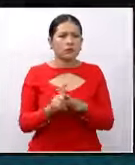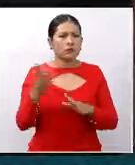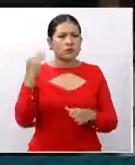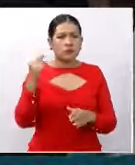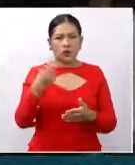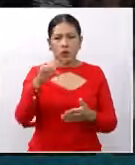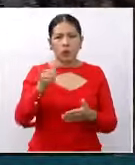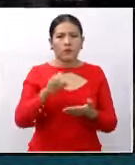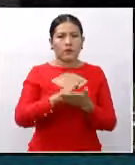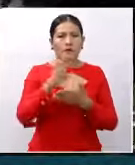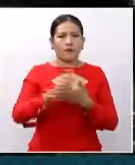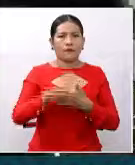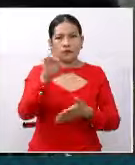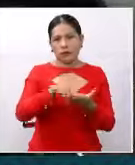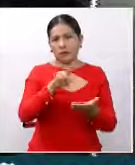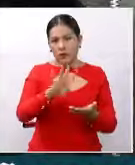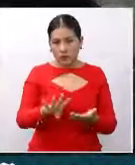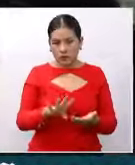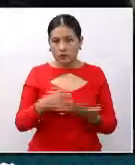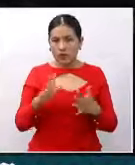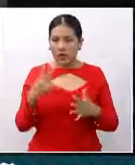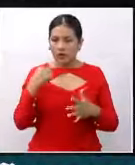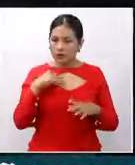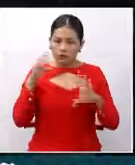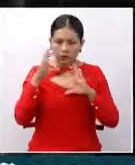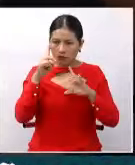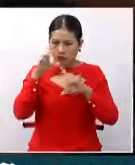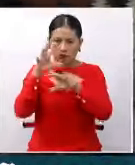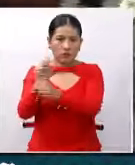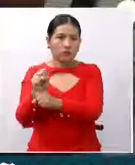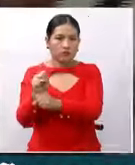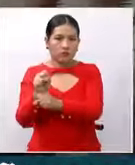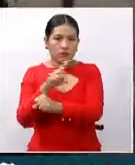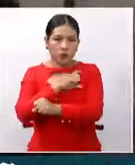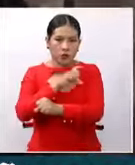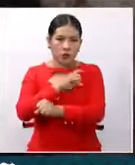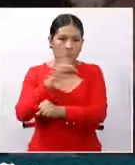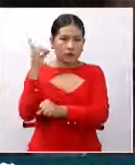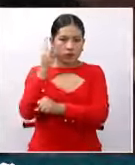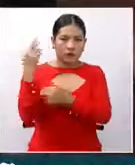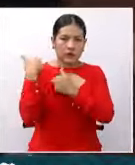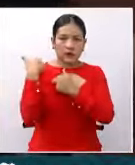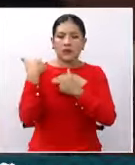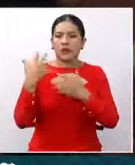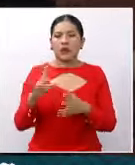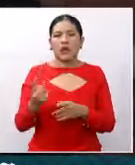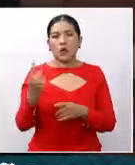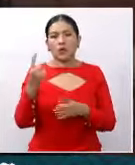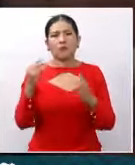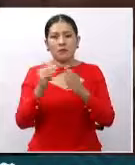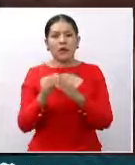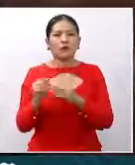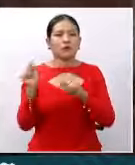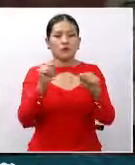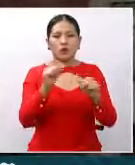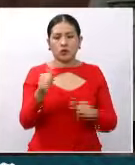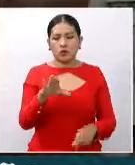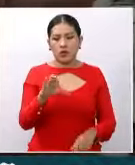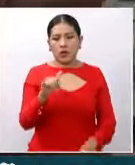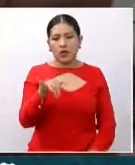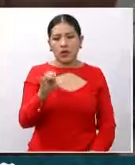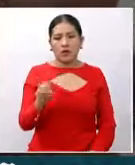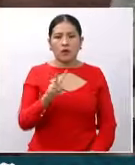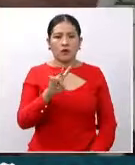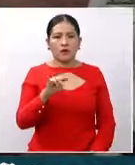2024. A raíz de esta intervención que ha realizado la policía boliviana, se ha logrado aprender a Cayo